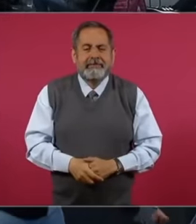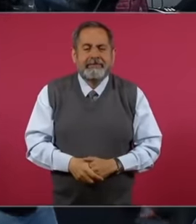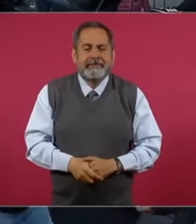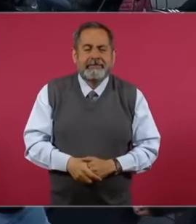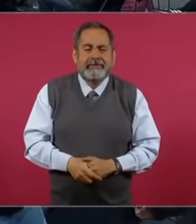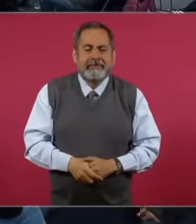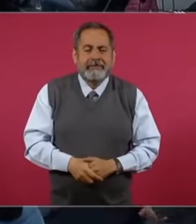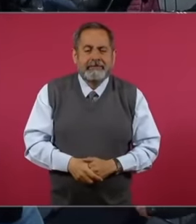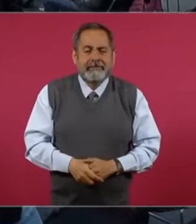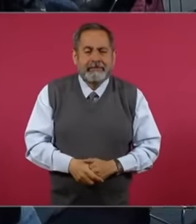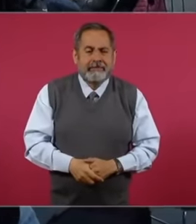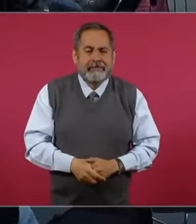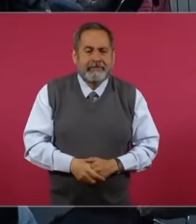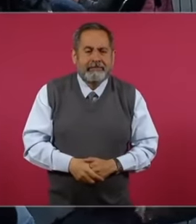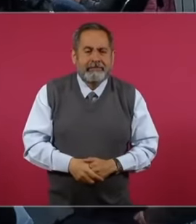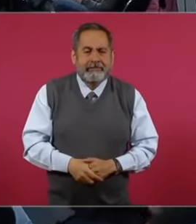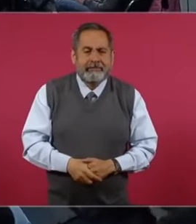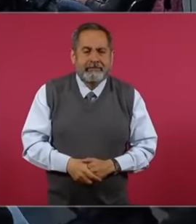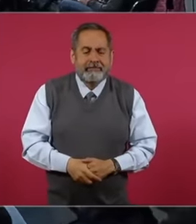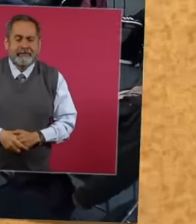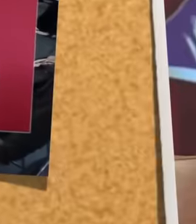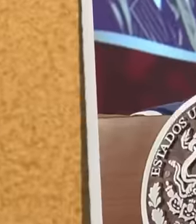periodista.